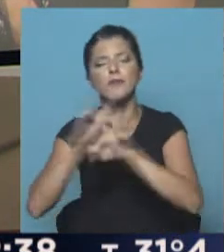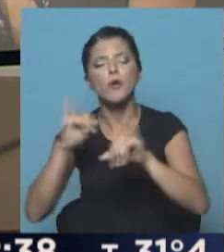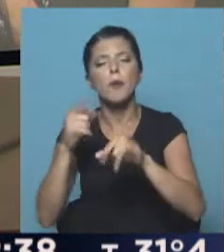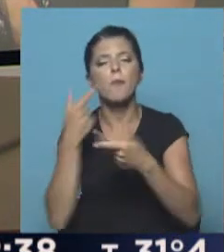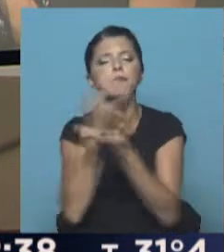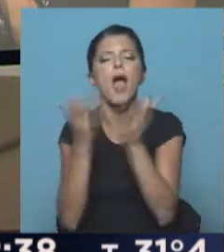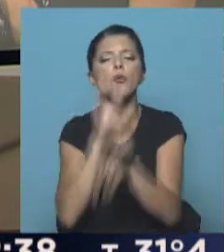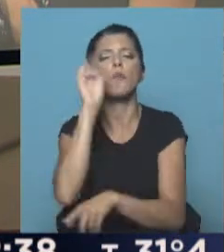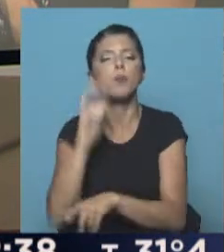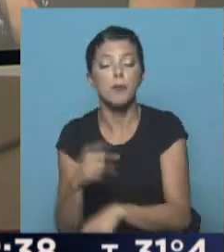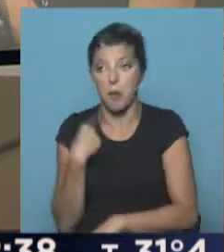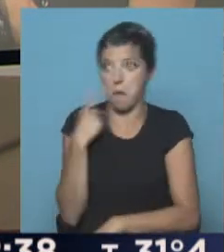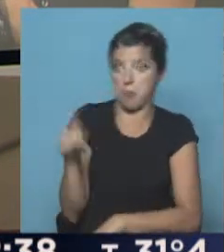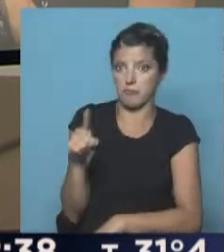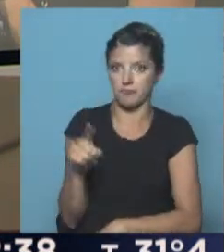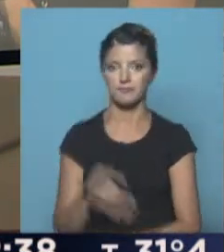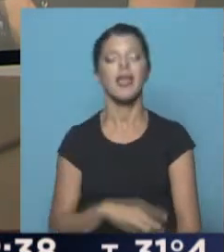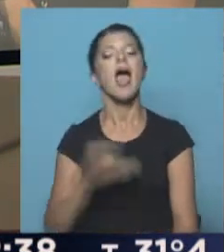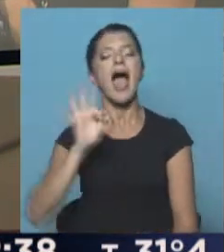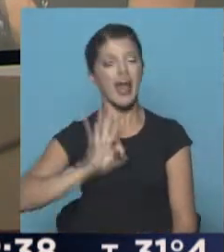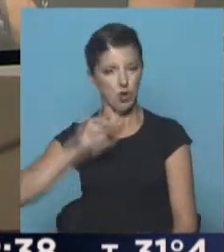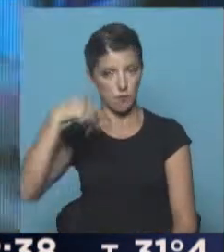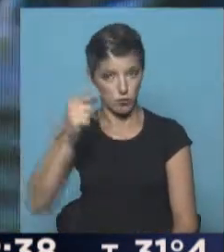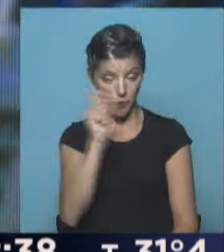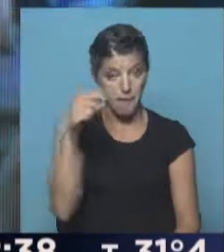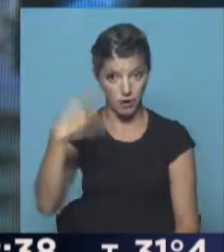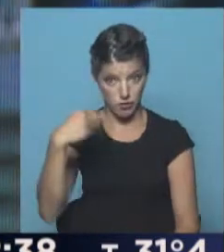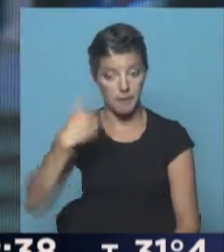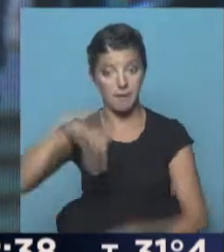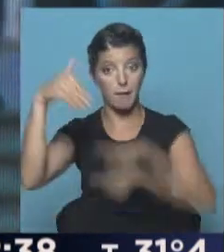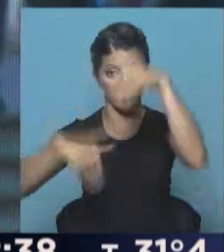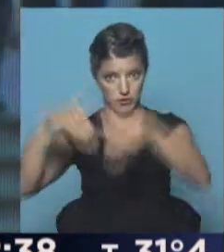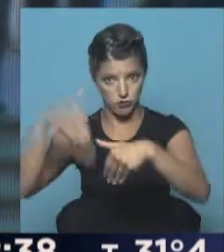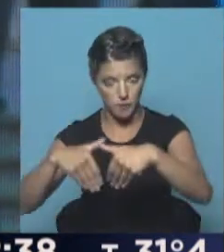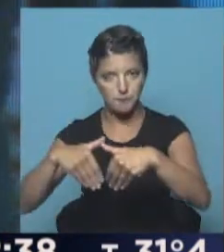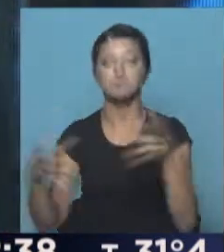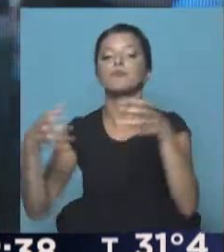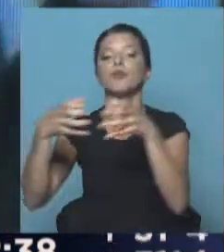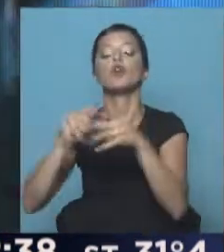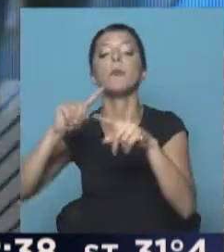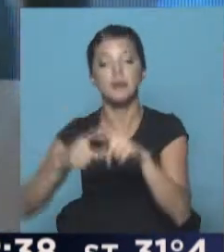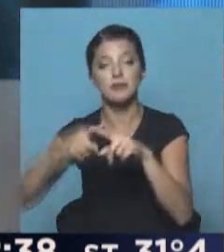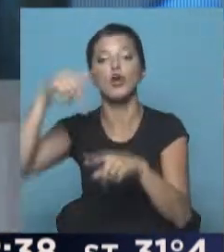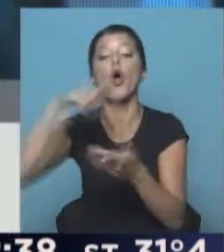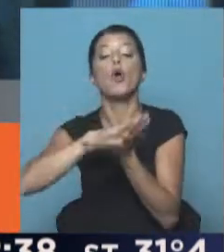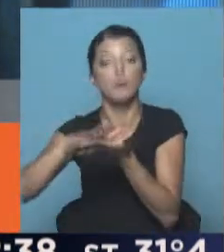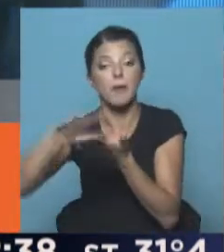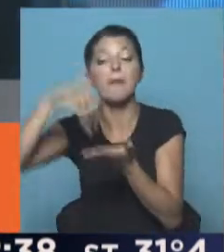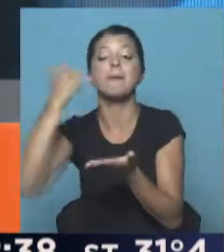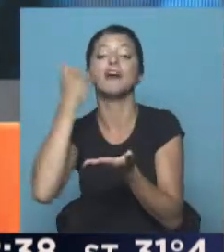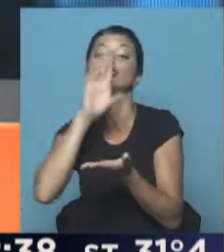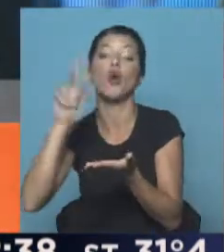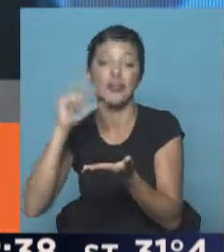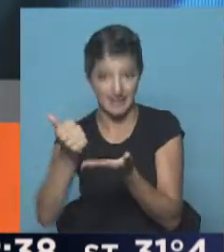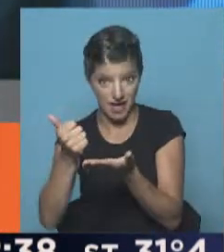nosotros eran en noviembre del año próximo y esas indefiniciones de parte de nueva mayoría que es hoy el partido en el gobierno o la coalición en